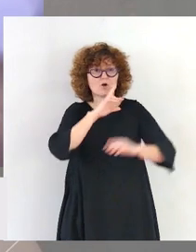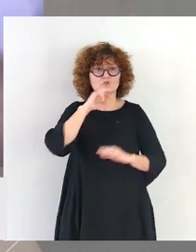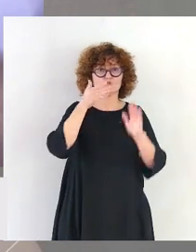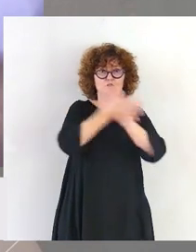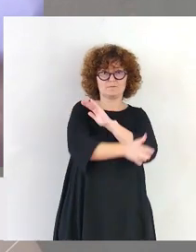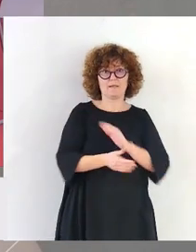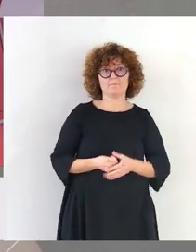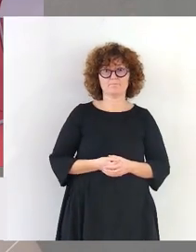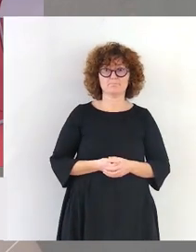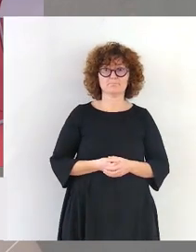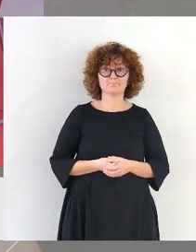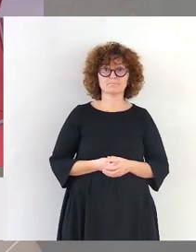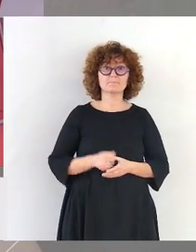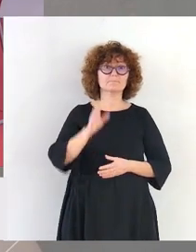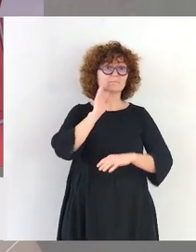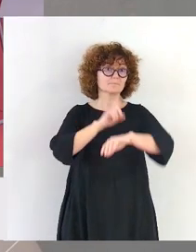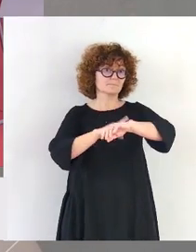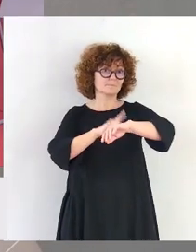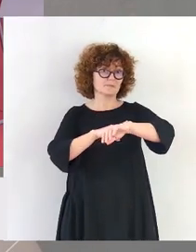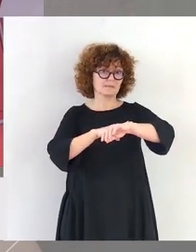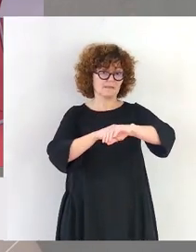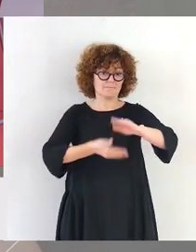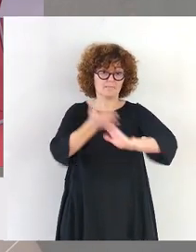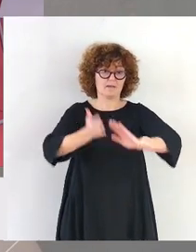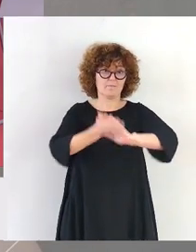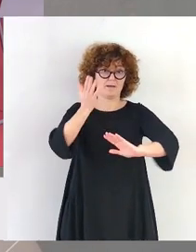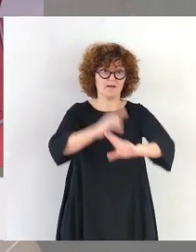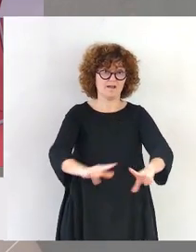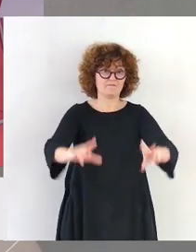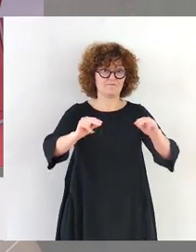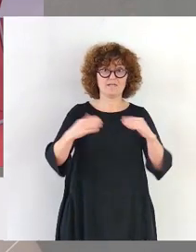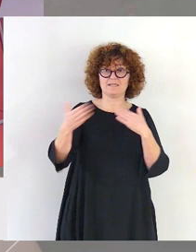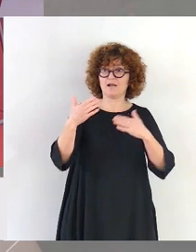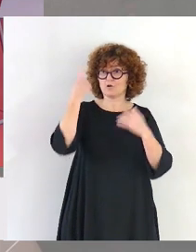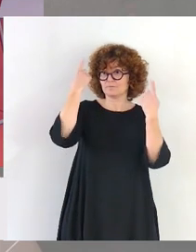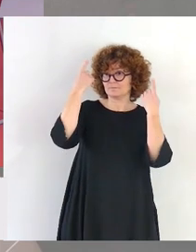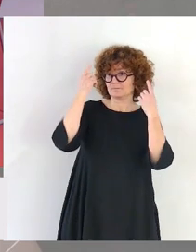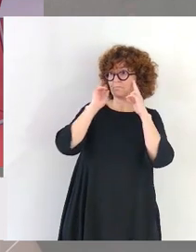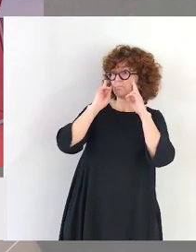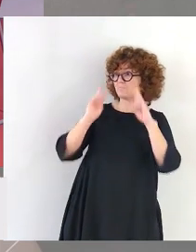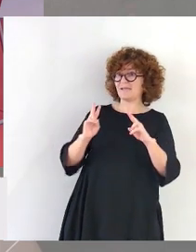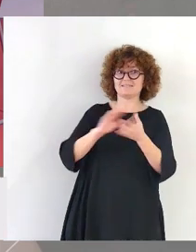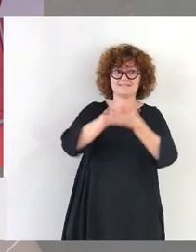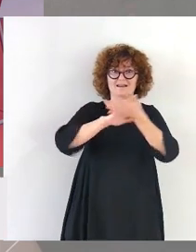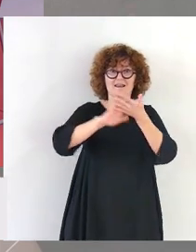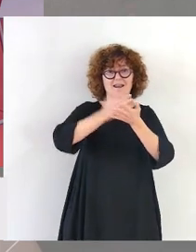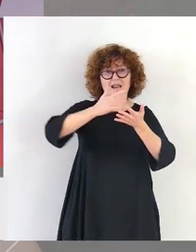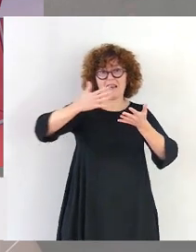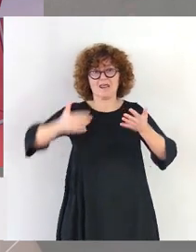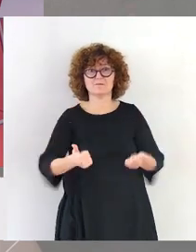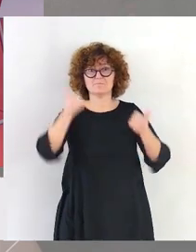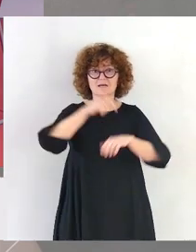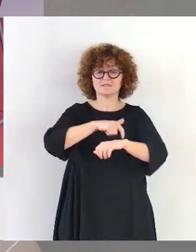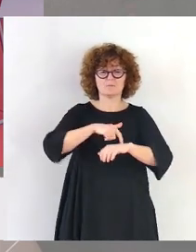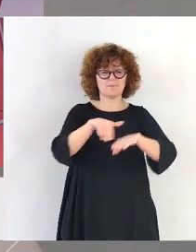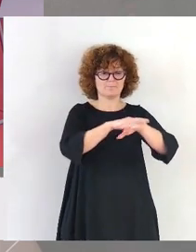yo creo que se puede dar como ya es la hora de ir cerrando este diálogo que como veis daría para seguir hablando durante muchísimo más tiempo perdonad que os